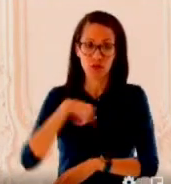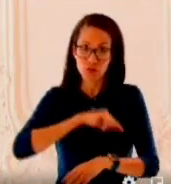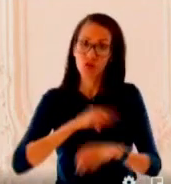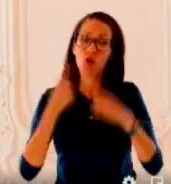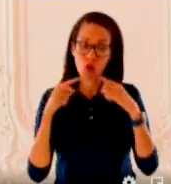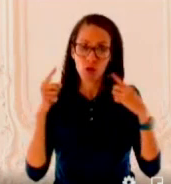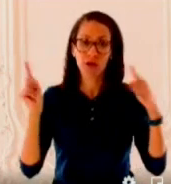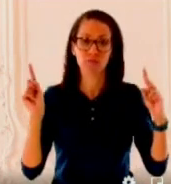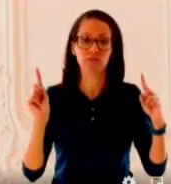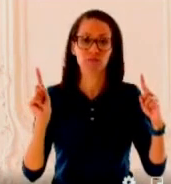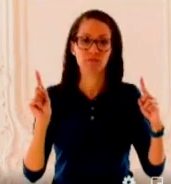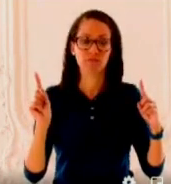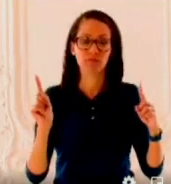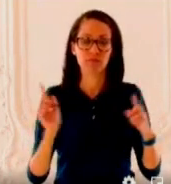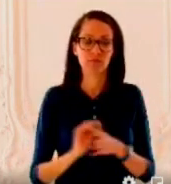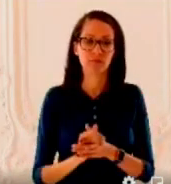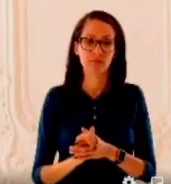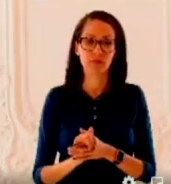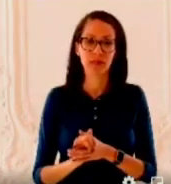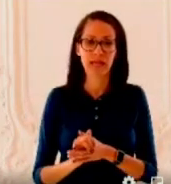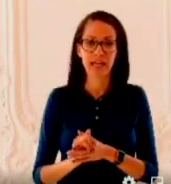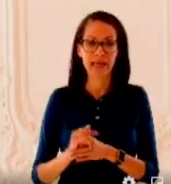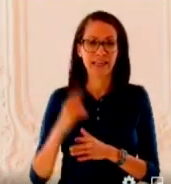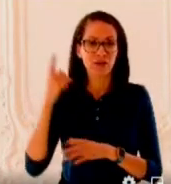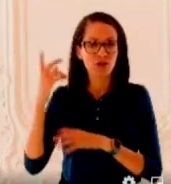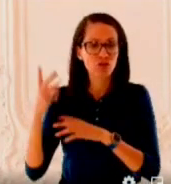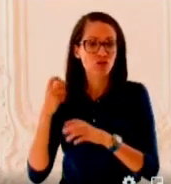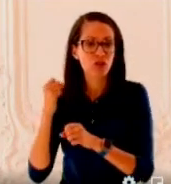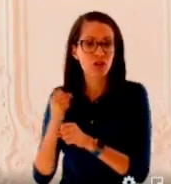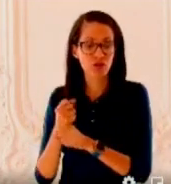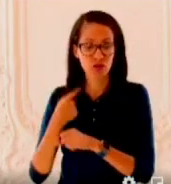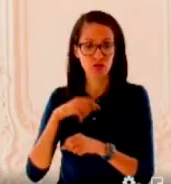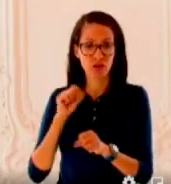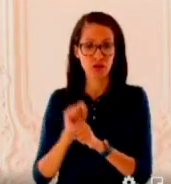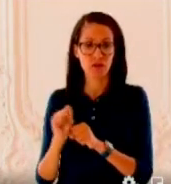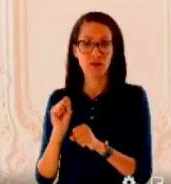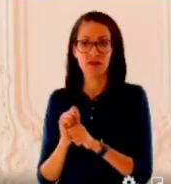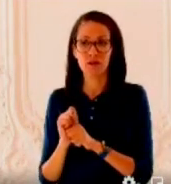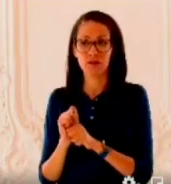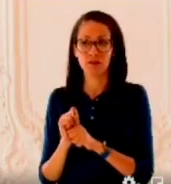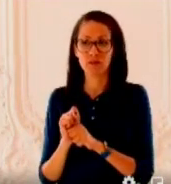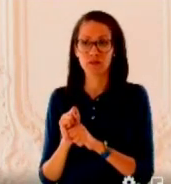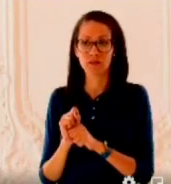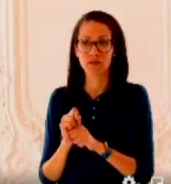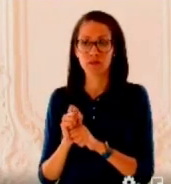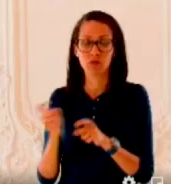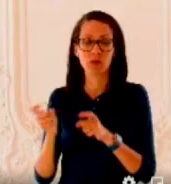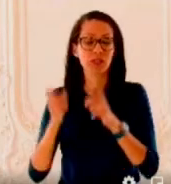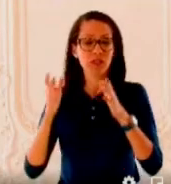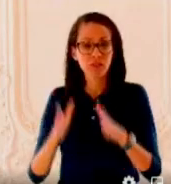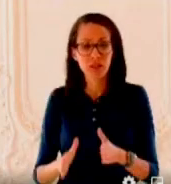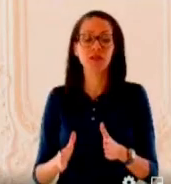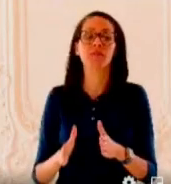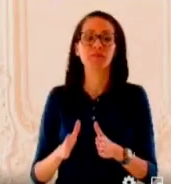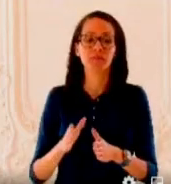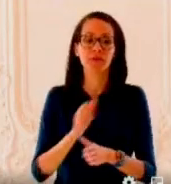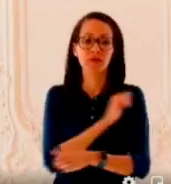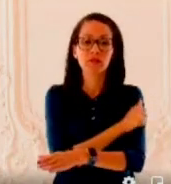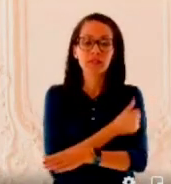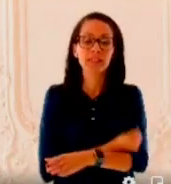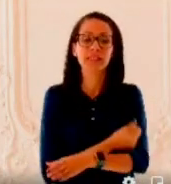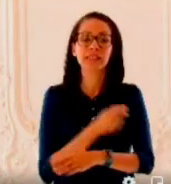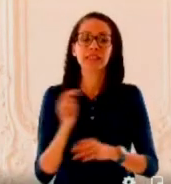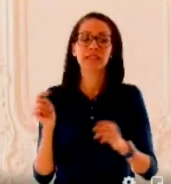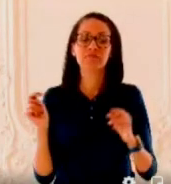logramos. En los pasados 2 años que me desempeñé y me he desempeñado como directora ejecutiva de la Autoridad de Carretera,